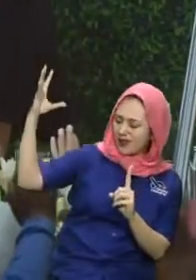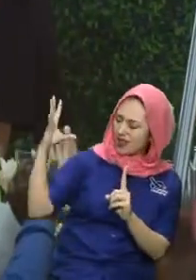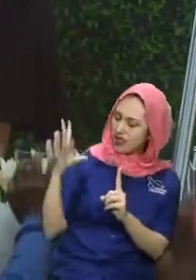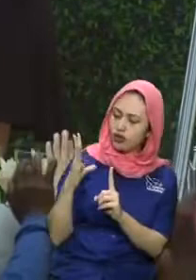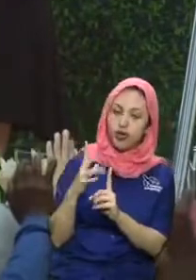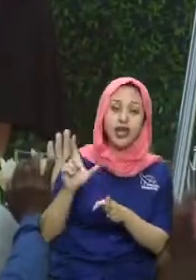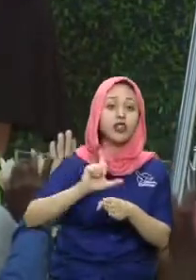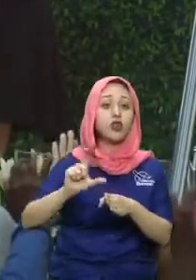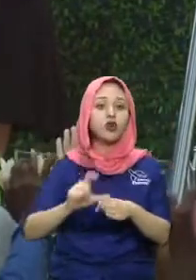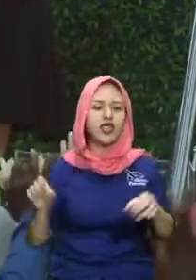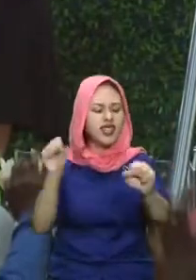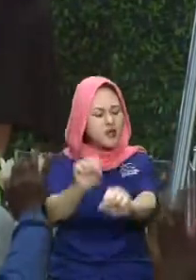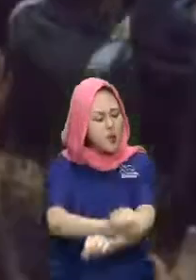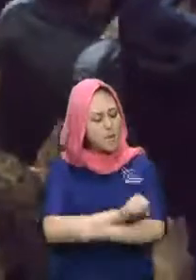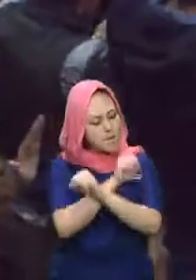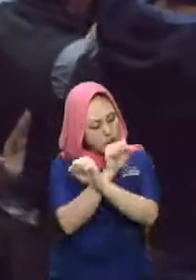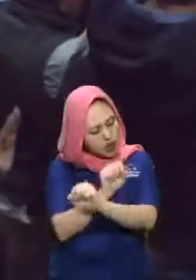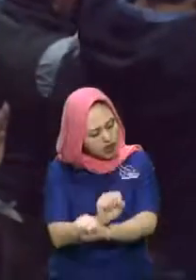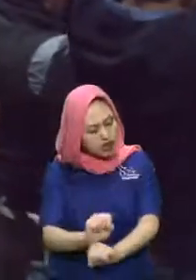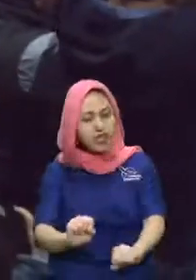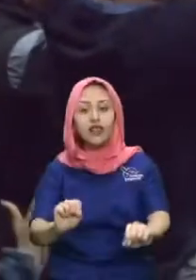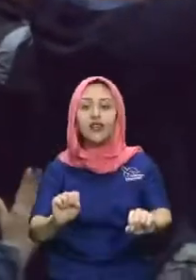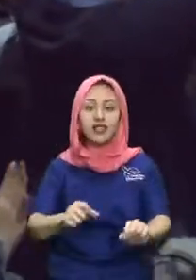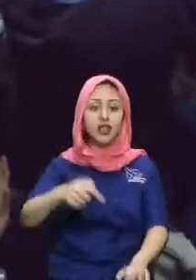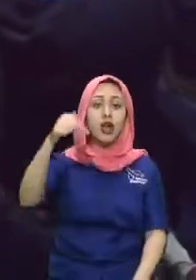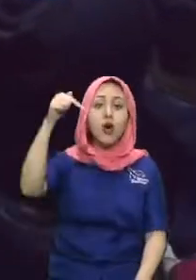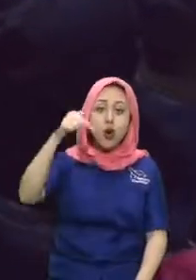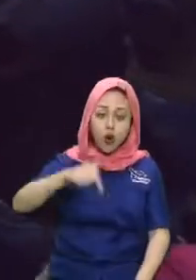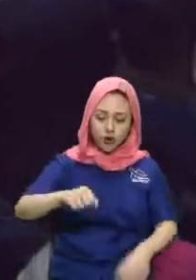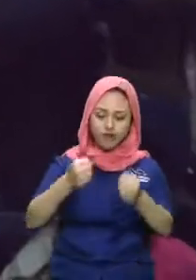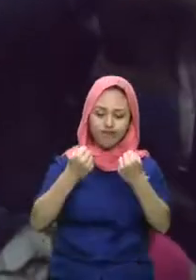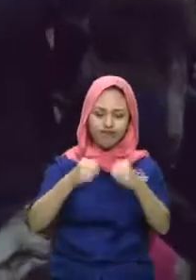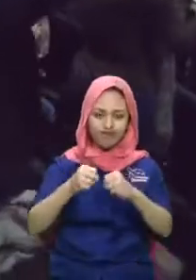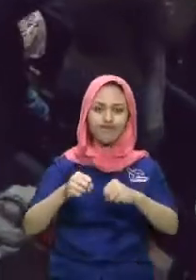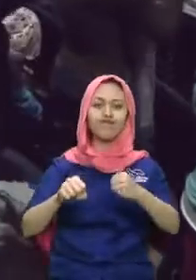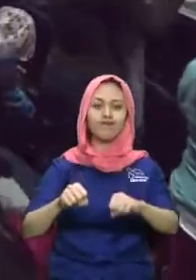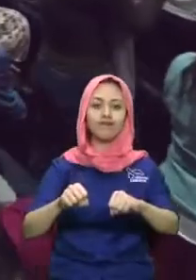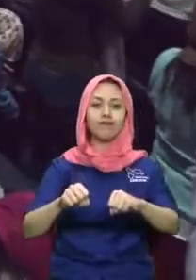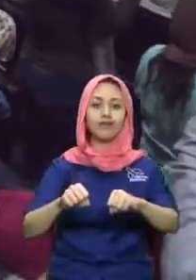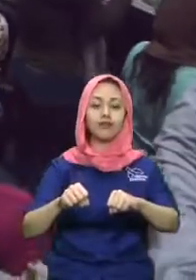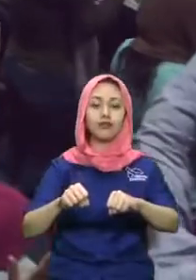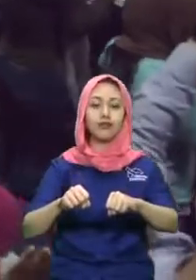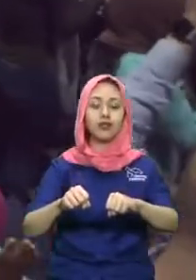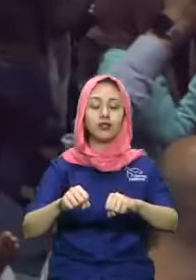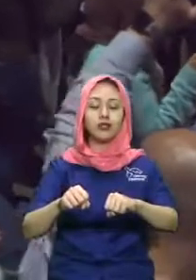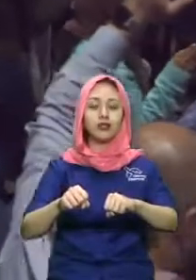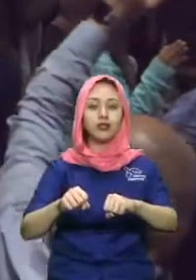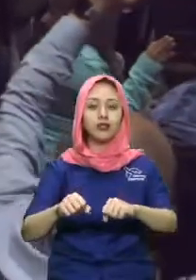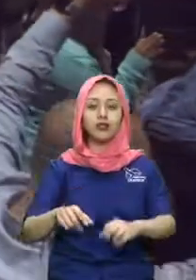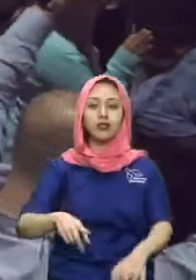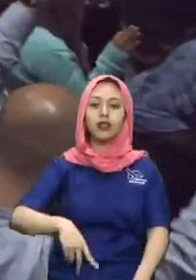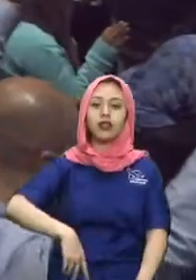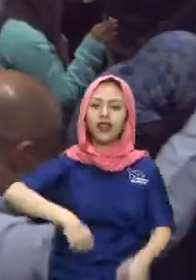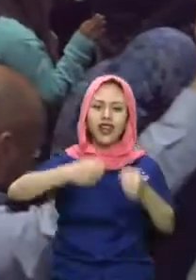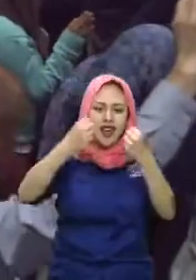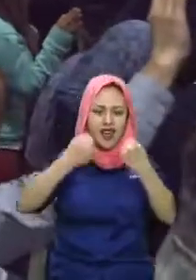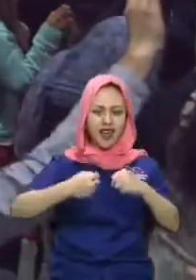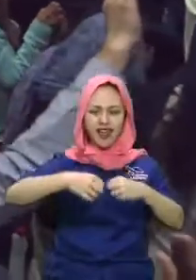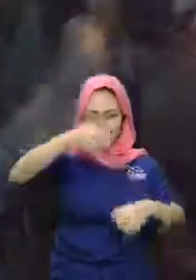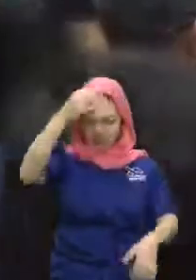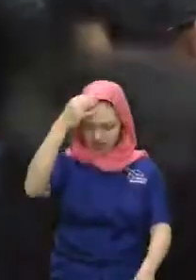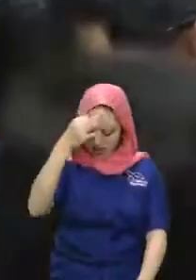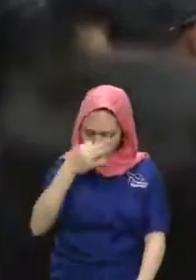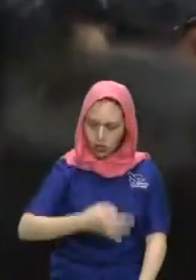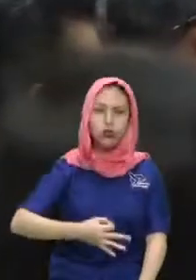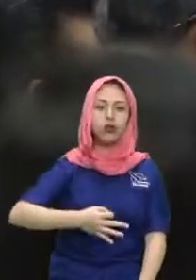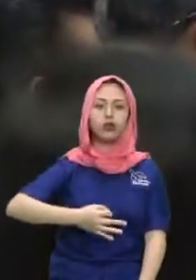imposibles de hacer sean hechas en el nombre de Jesús. Por medio de ellos, que se cumpla en toda